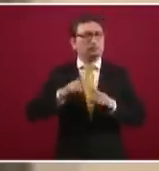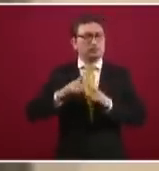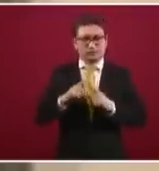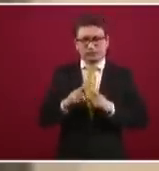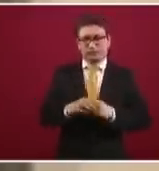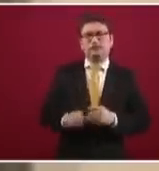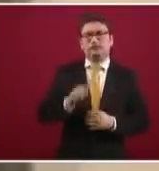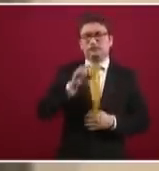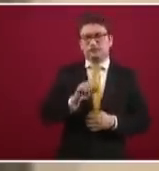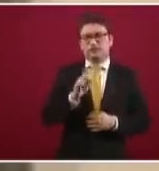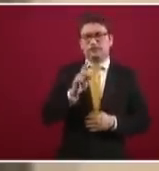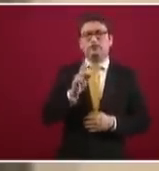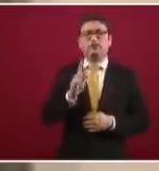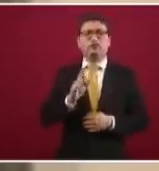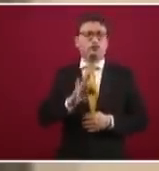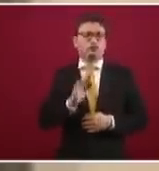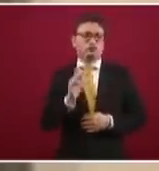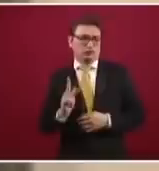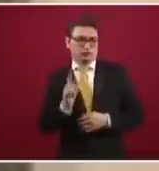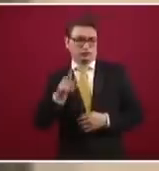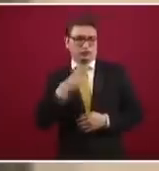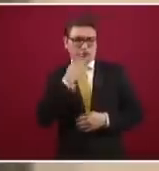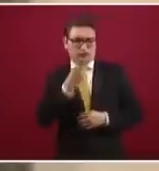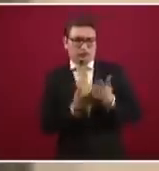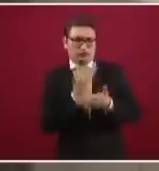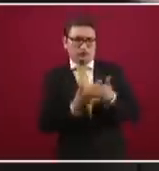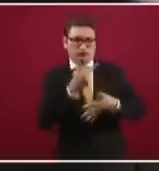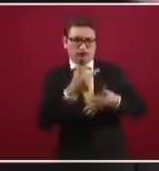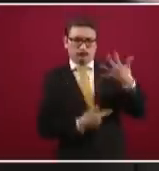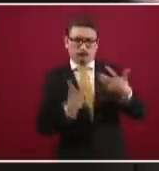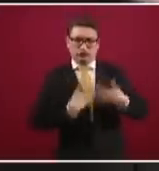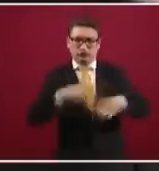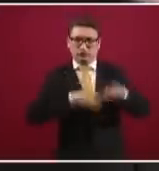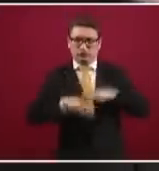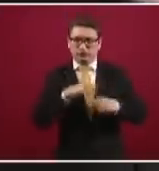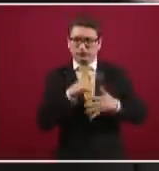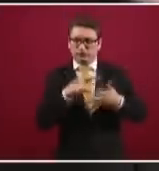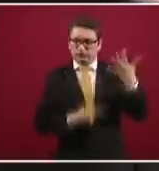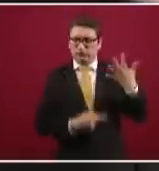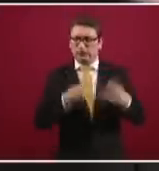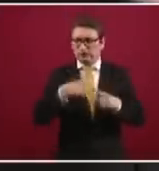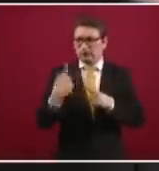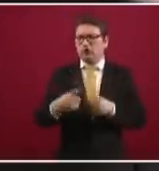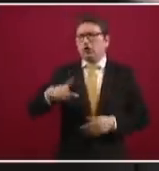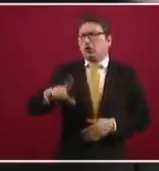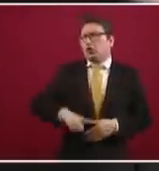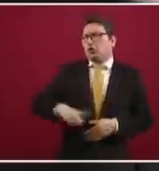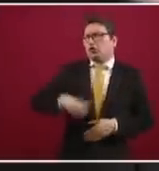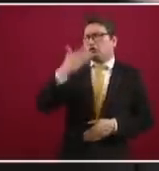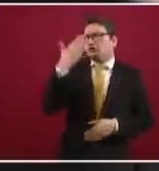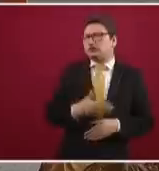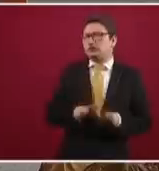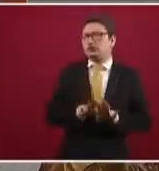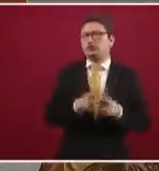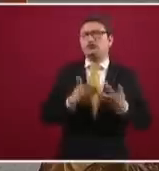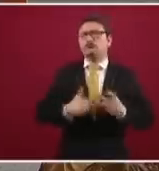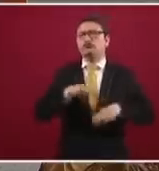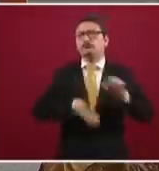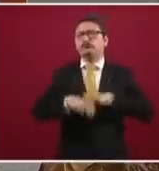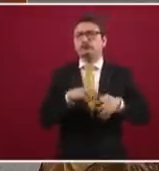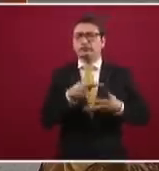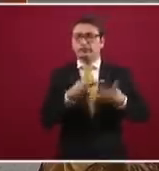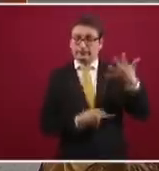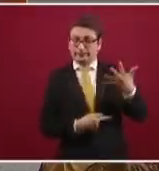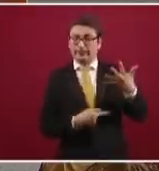hace tiempo el padrón de integridad empresarial. ¿Cómo el gobierno va a saber distinguir qué empresa es